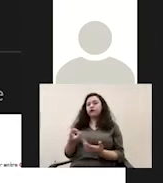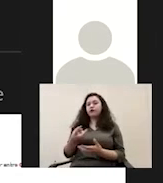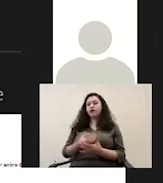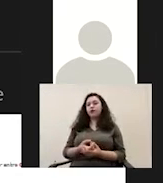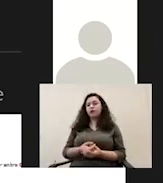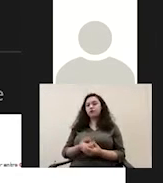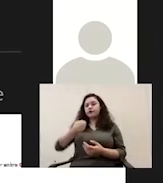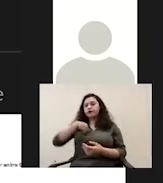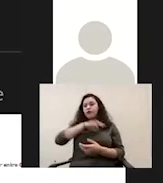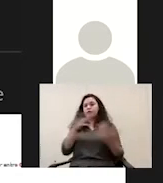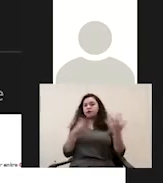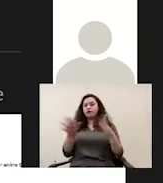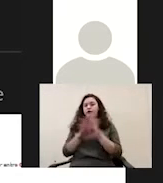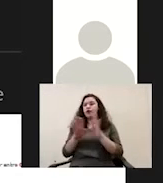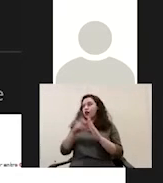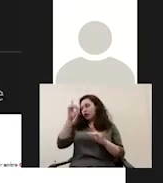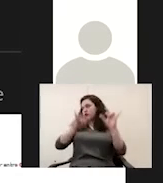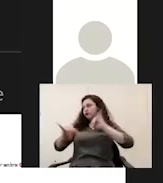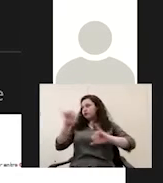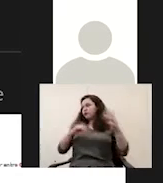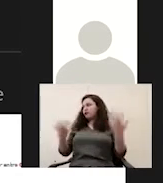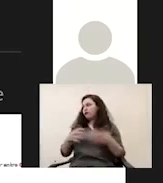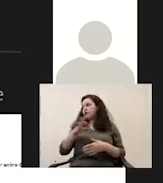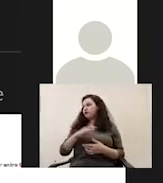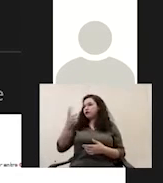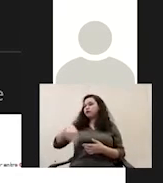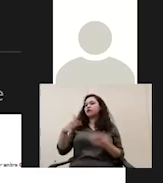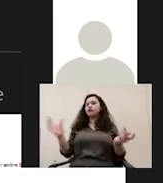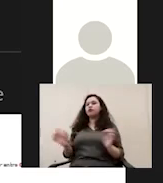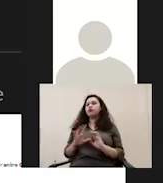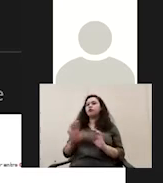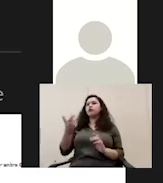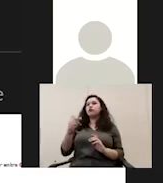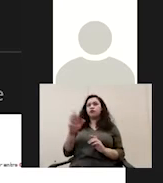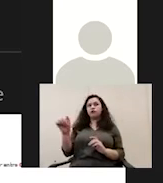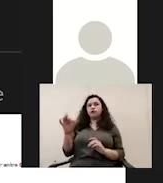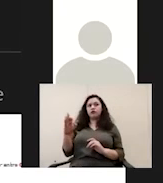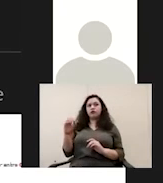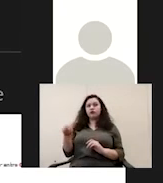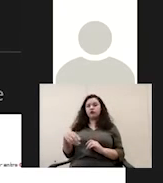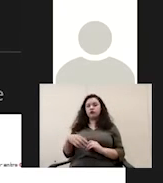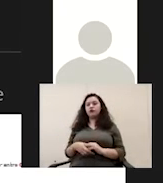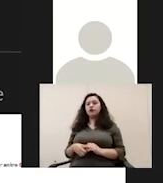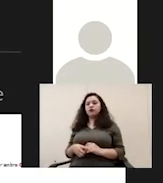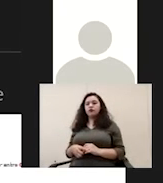hacer en un laboratorio. Si ustedes compran garrafón, pues en la